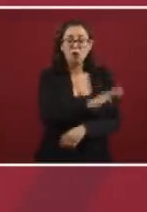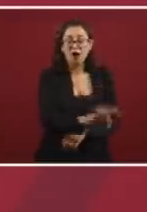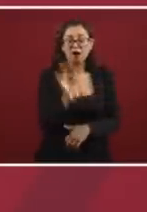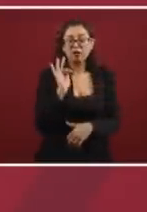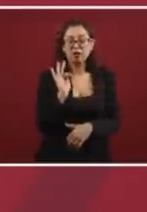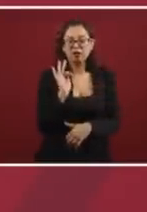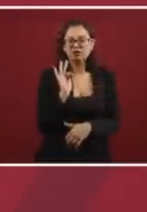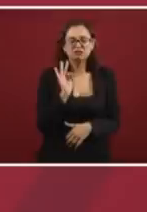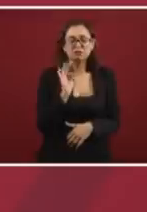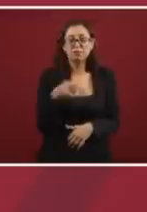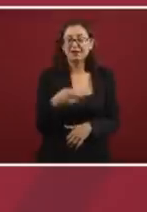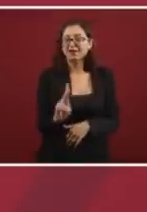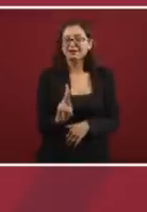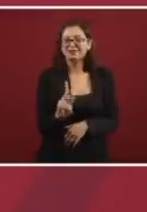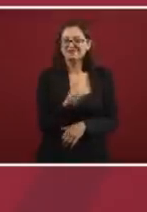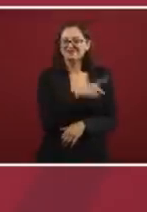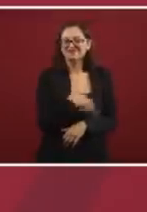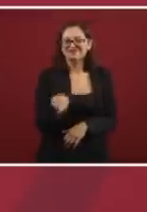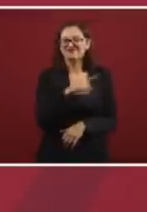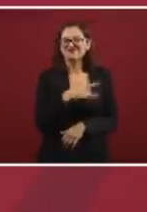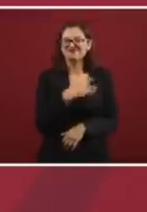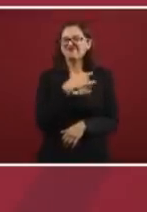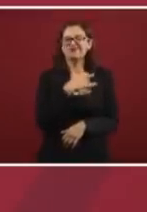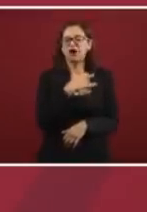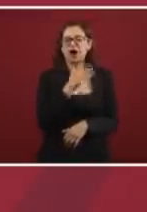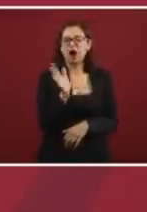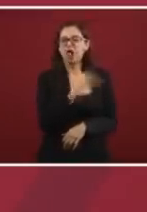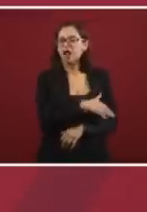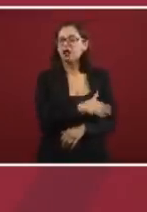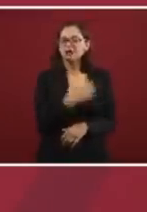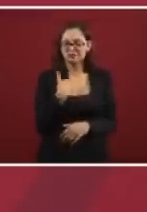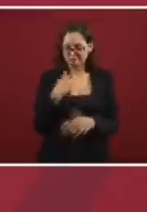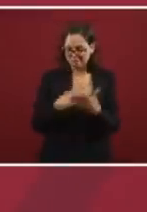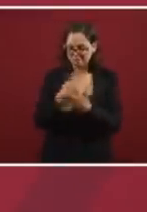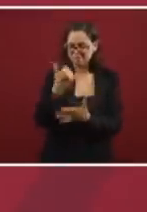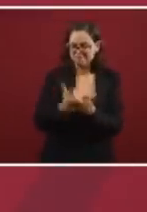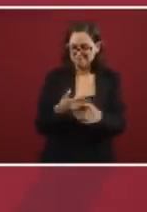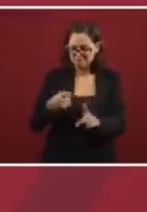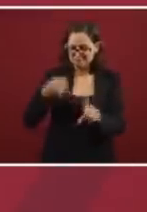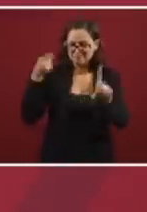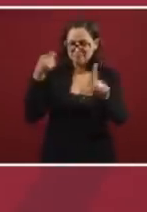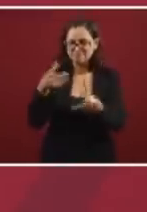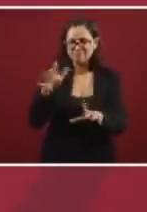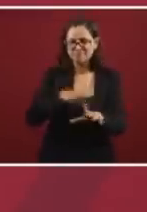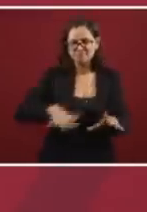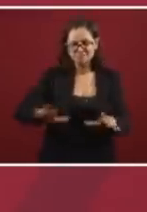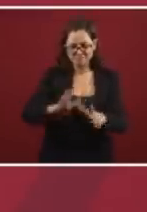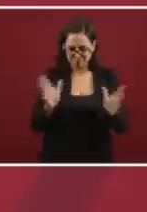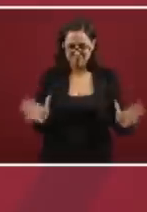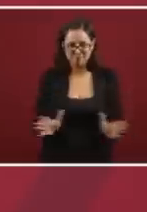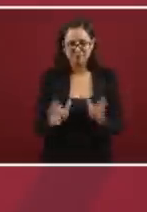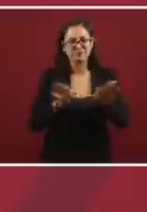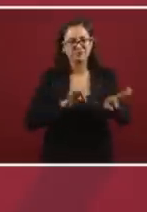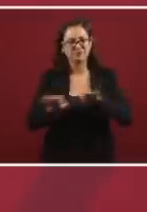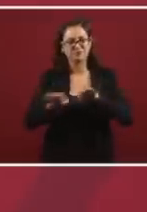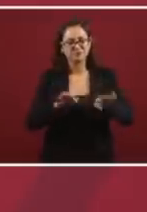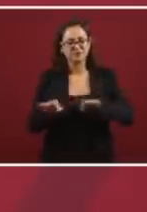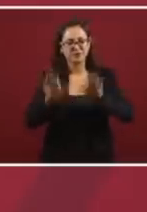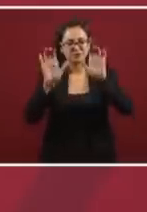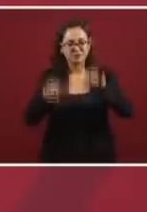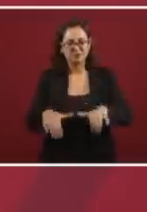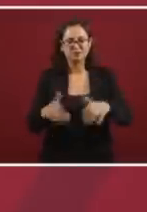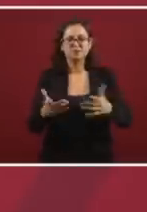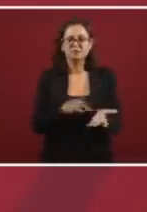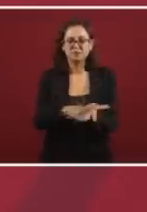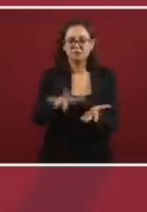ellos invierten en estos proyectos que generan empleos y que nos